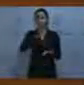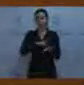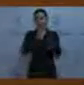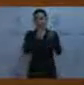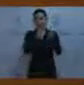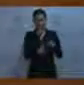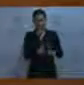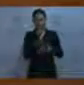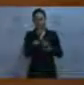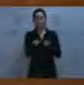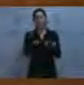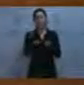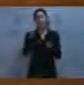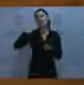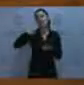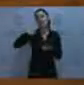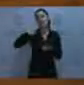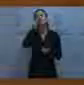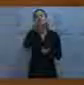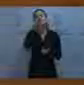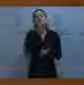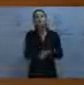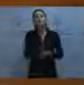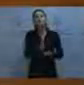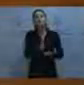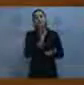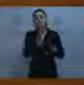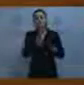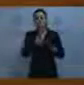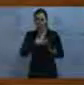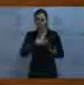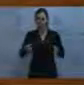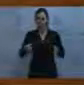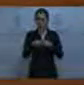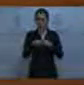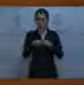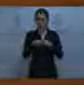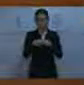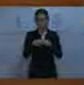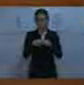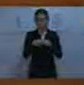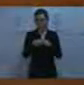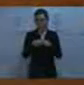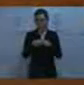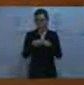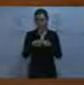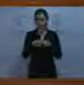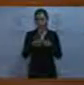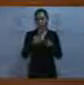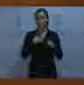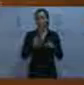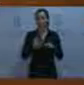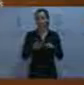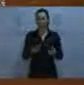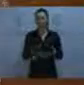de control al presidente, pero a mi partido y a mi grupo parlamentario, señor